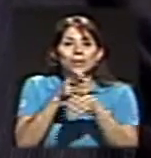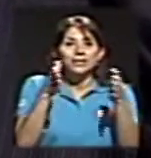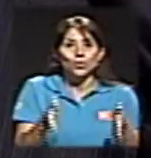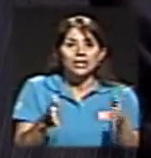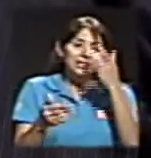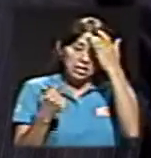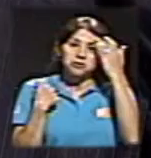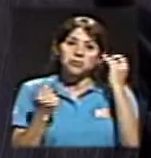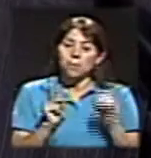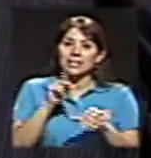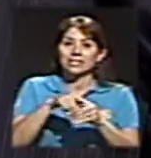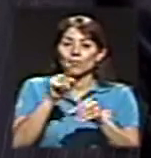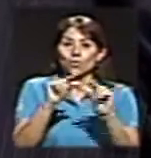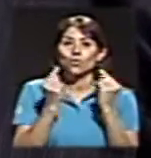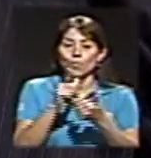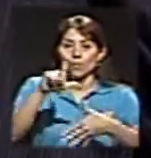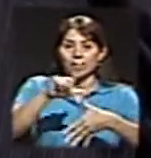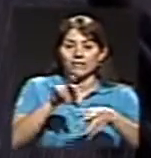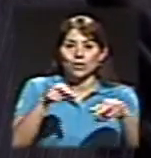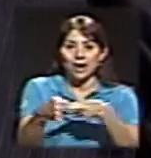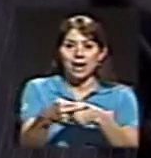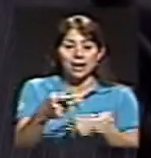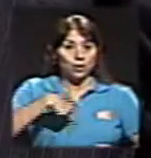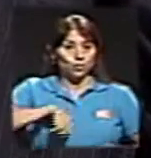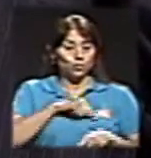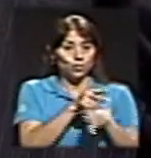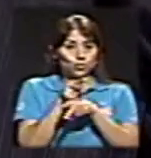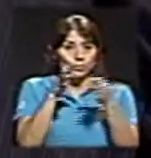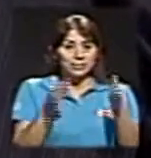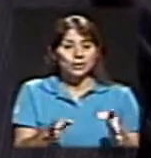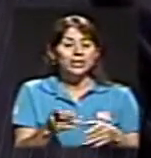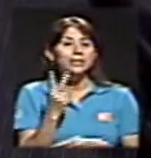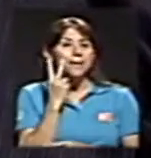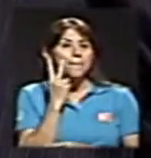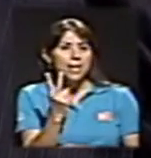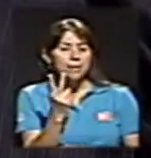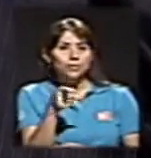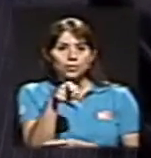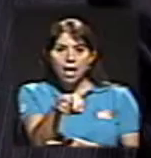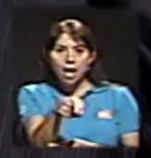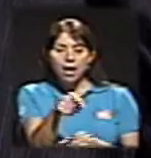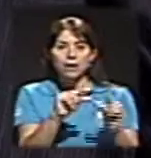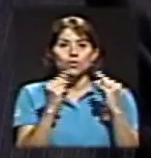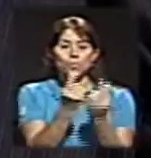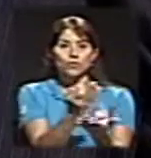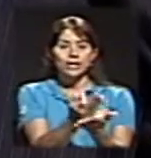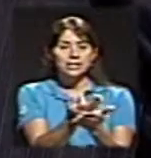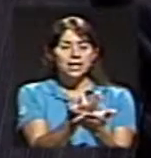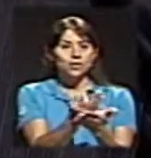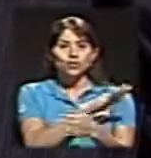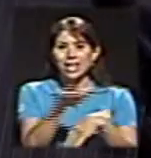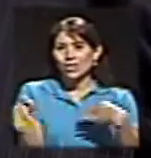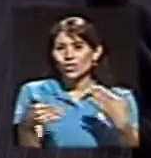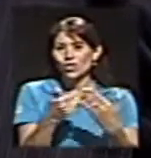grupo regional, en donde los supervisores pues miramos la operación completa de esos grupos financieros en toda la región